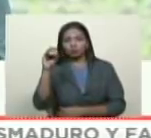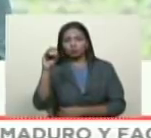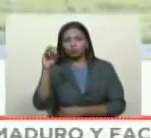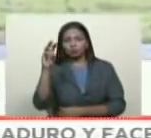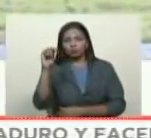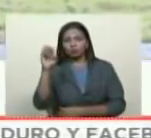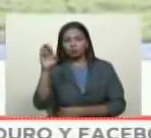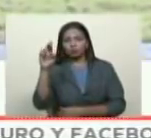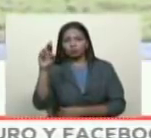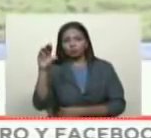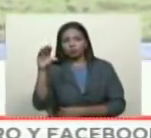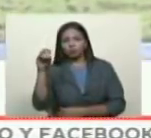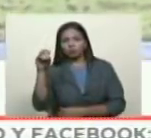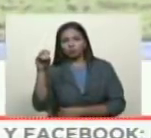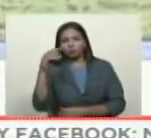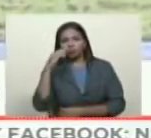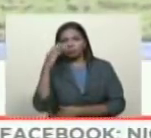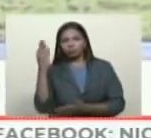Marco Torres,